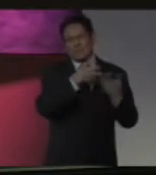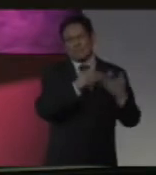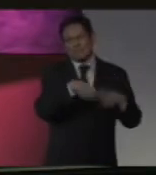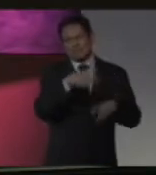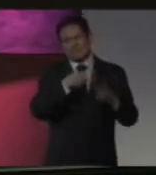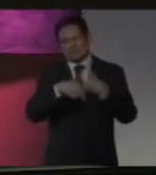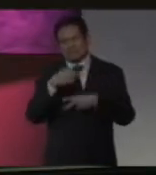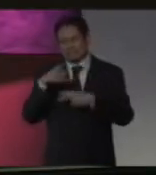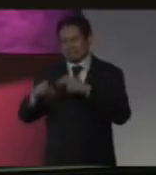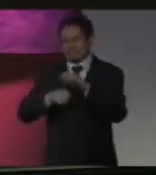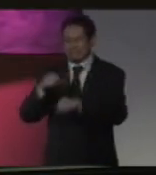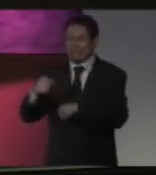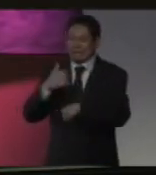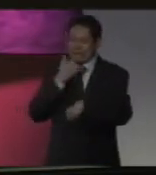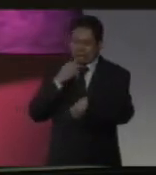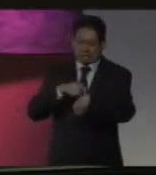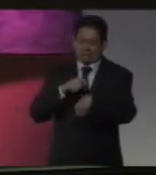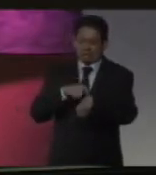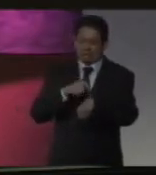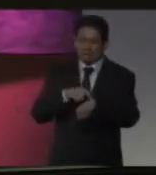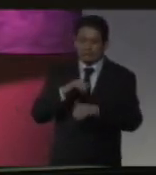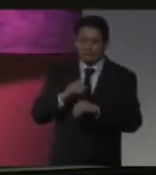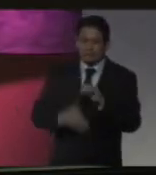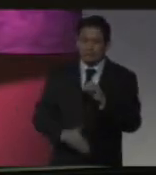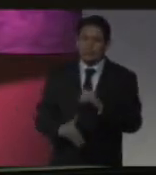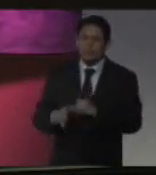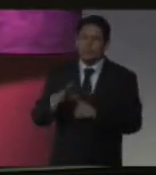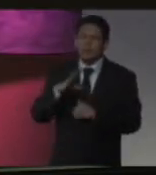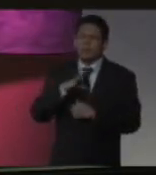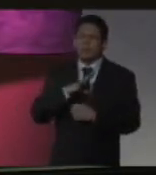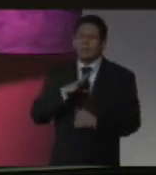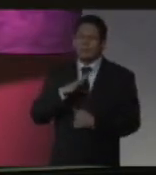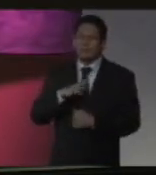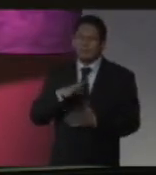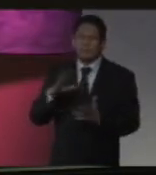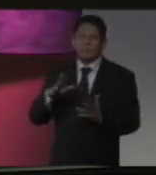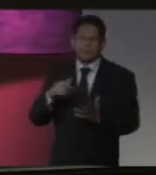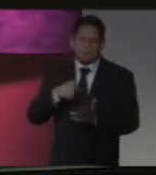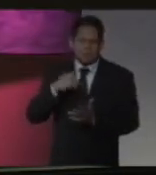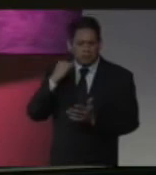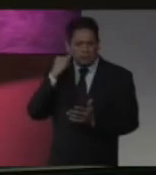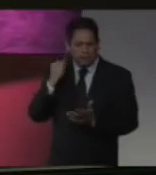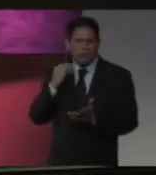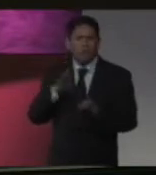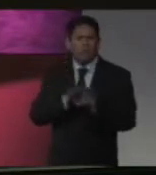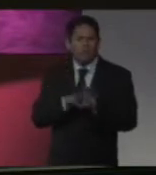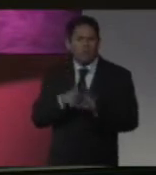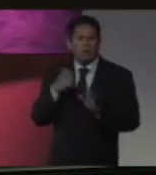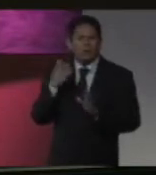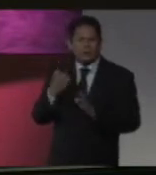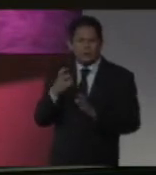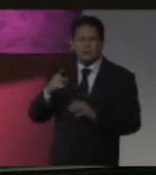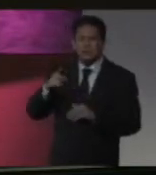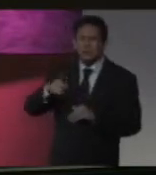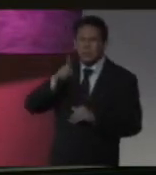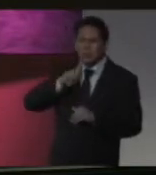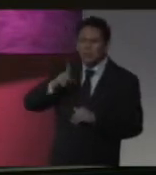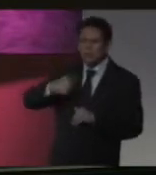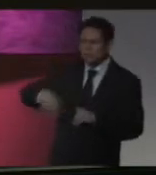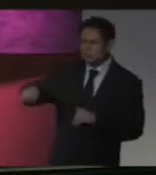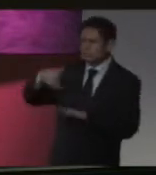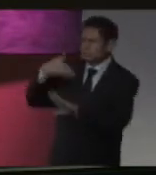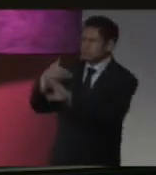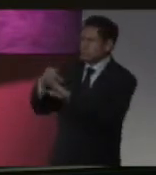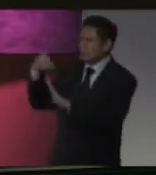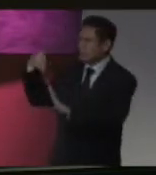Me queda poco tiempo, así que tengo aquí algunas ideas de cómo está afectando directamente a las mujeres